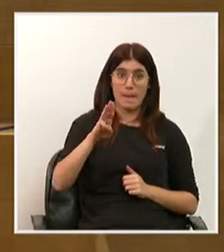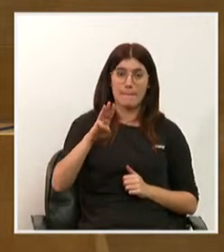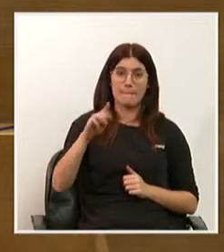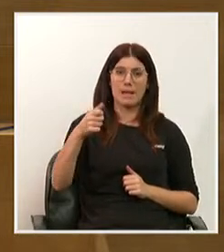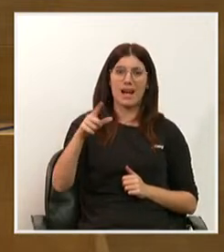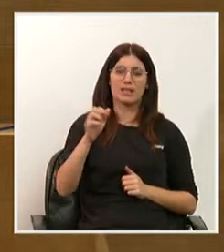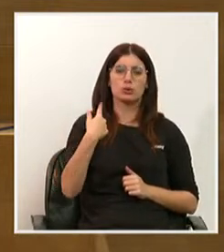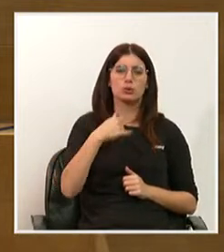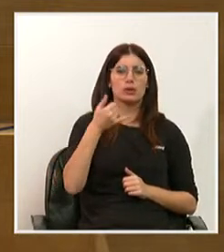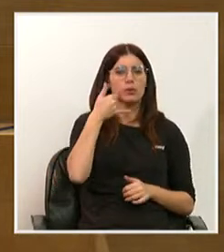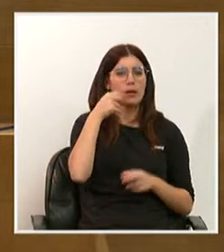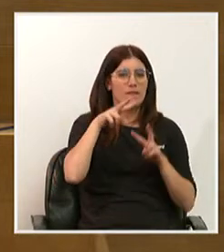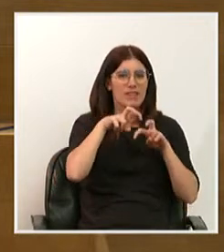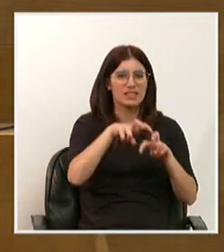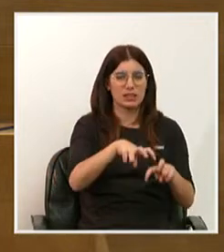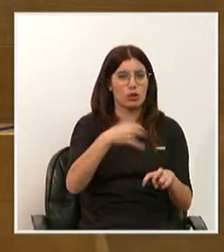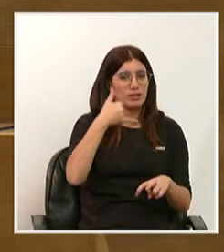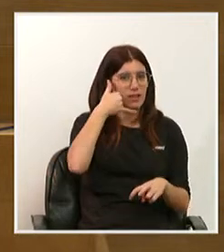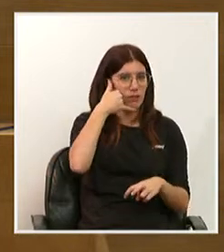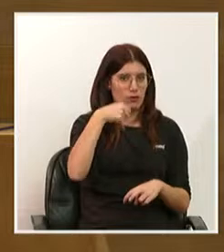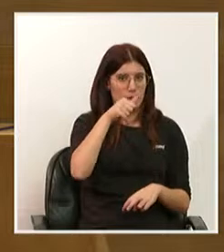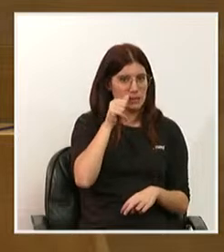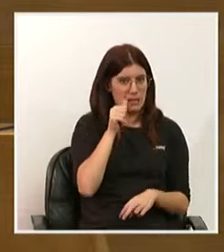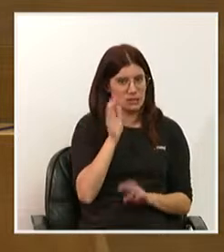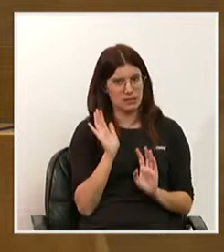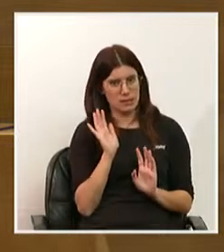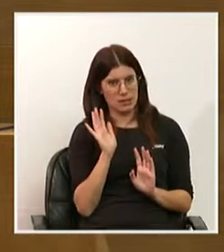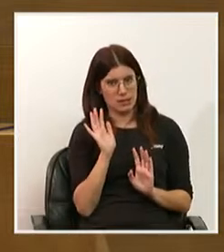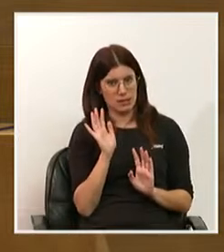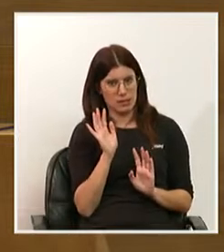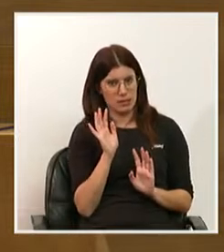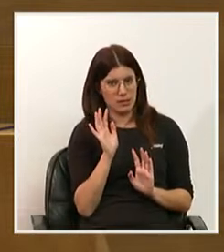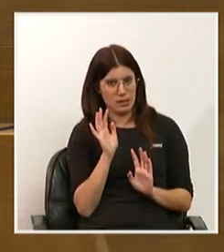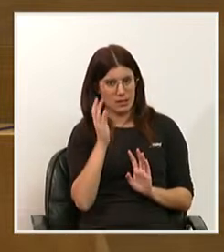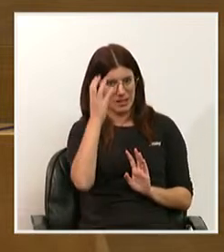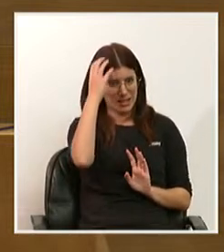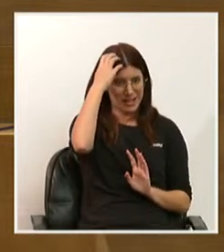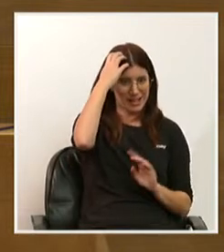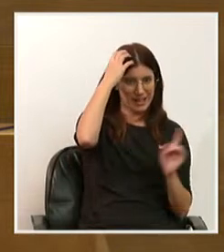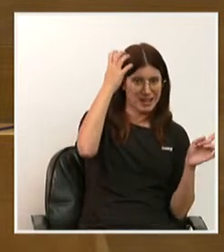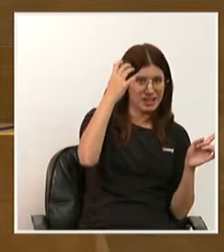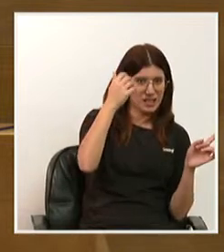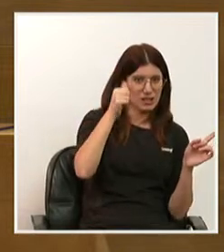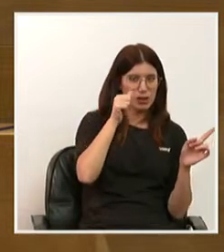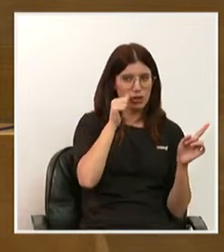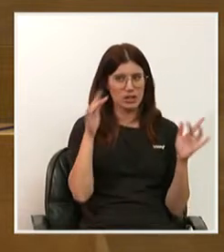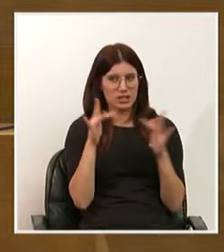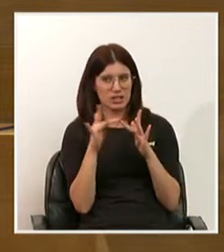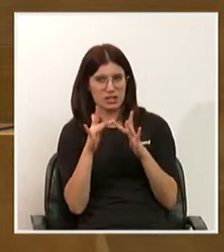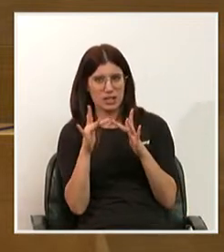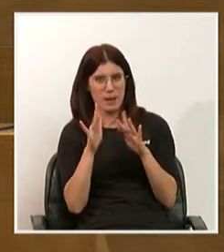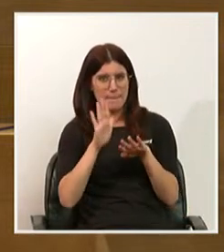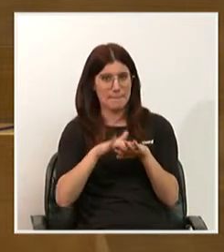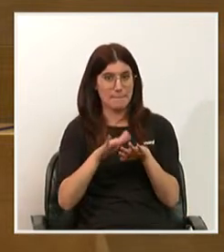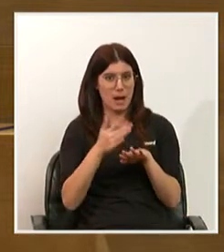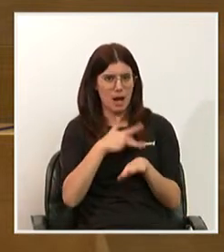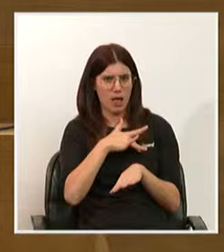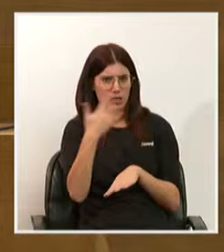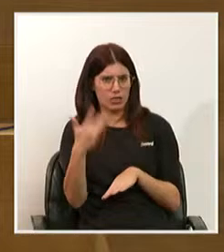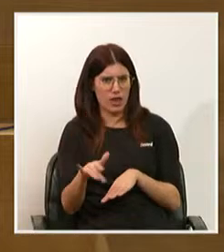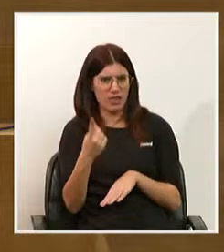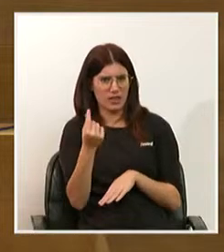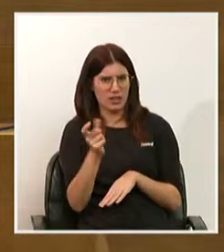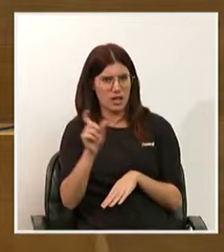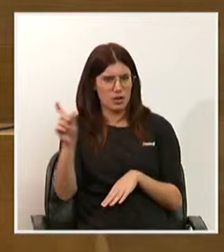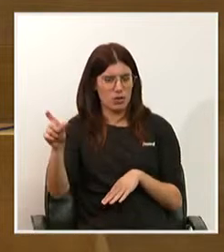de Sánchez Oye qué tendrá el rey al agüita del señor Sánchez para esa bajada de pantalones qué tendrá